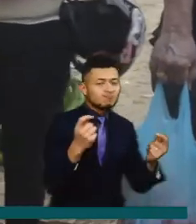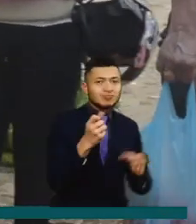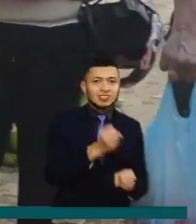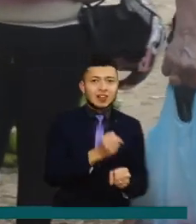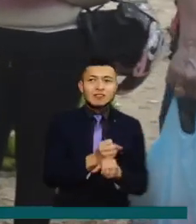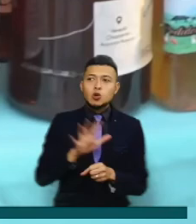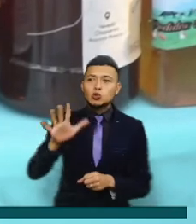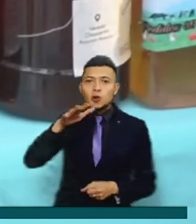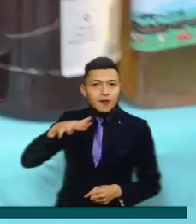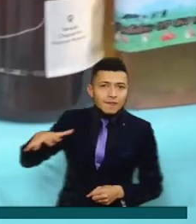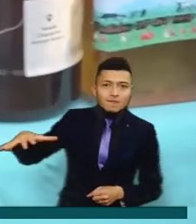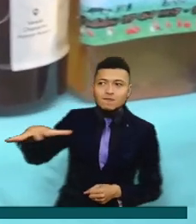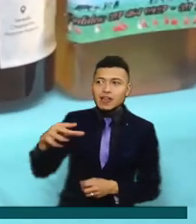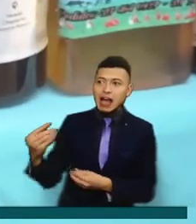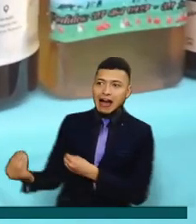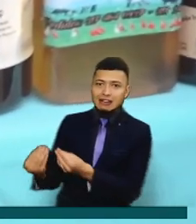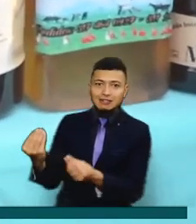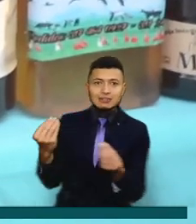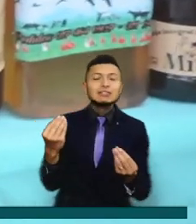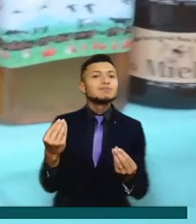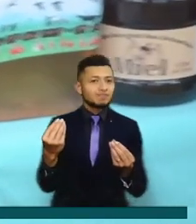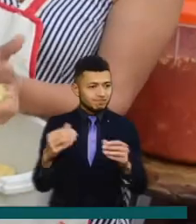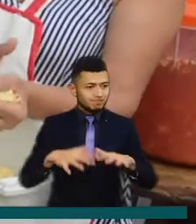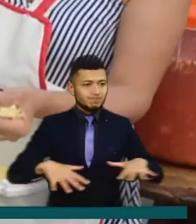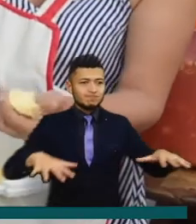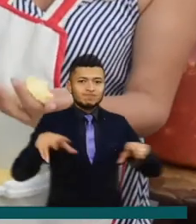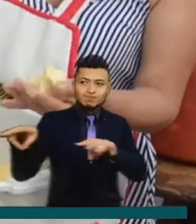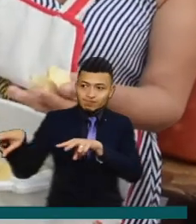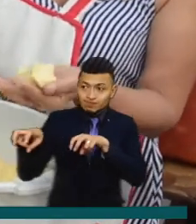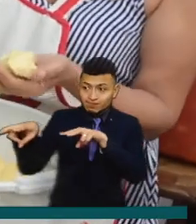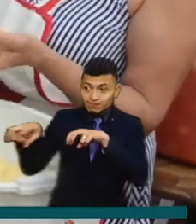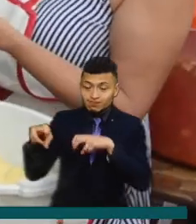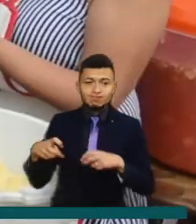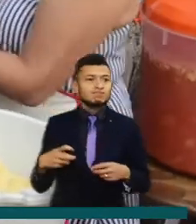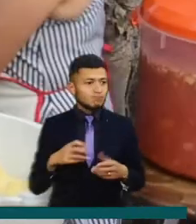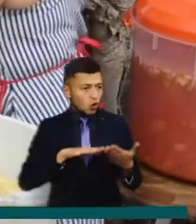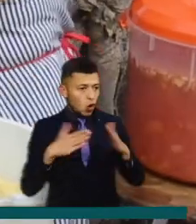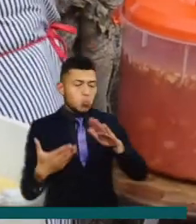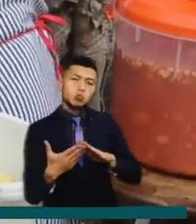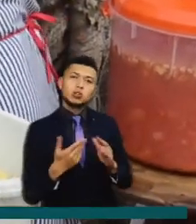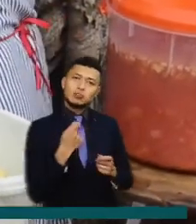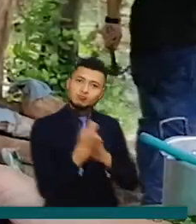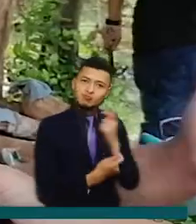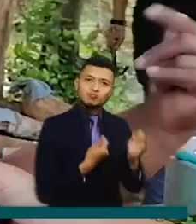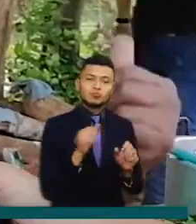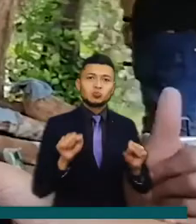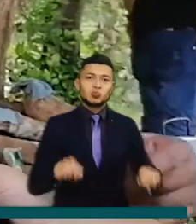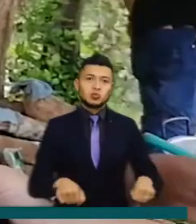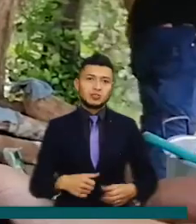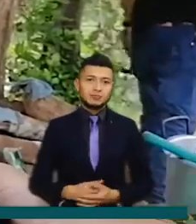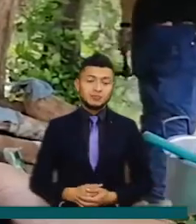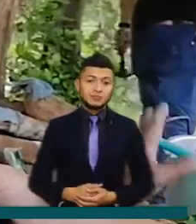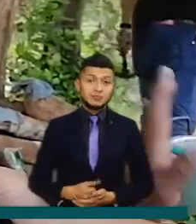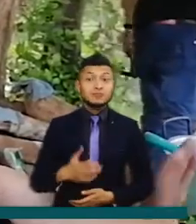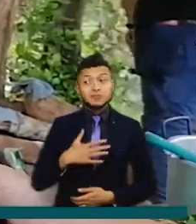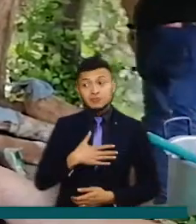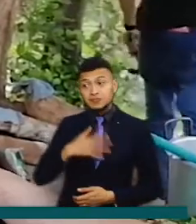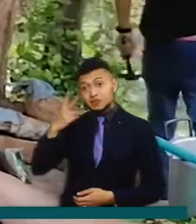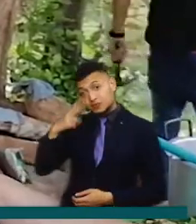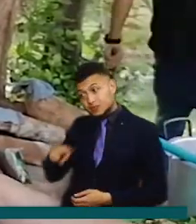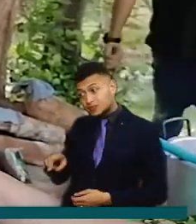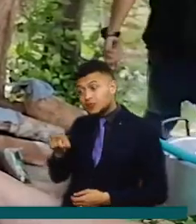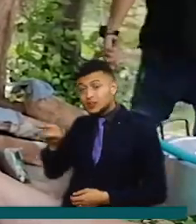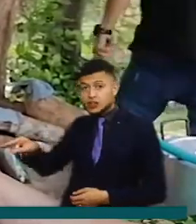el trabajo que desde sus fincas hacen, transformando las cosechas en emprendimientos comunitarios. Mi niña trabaja con su cría de